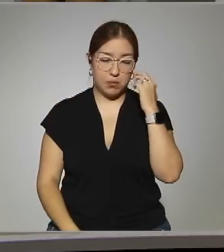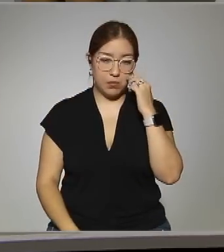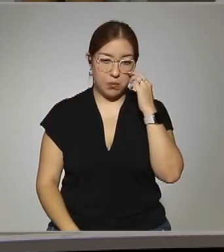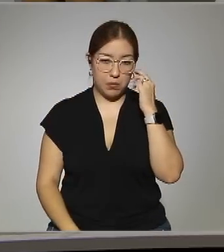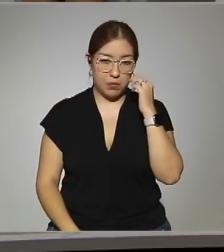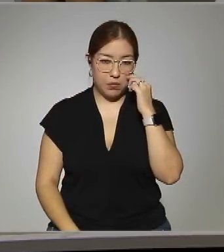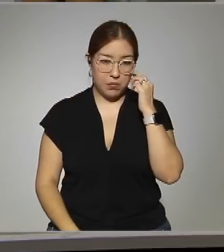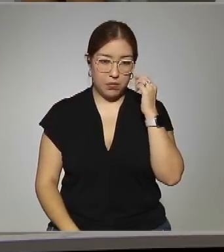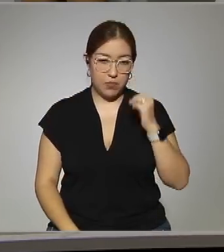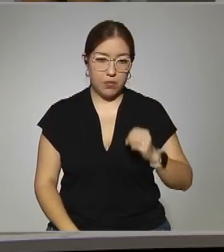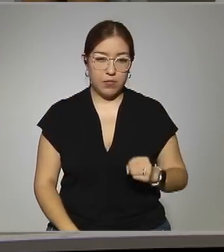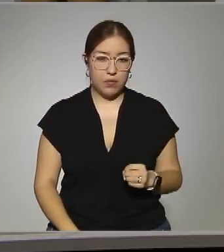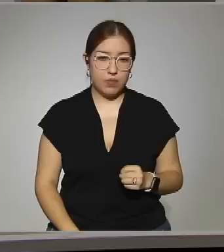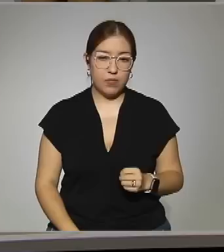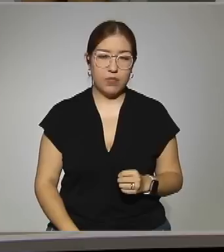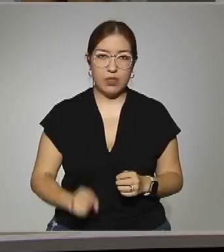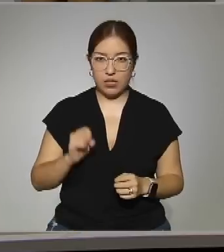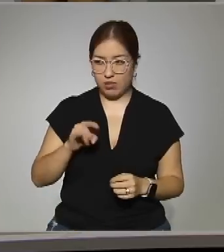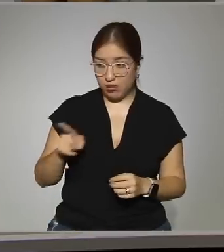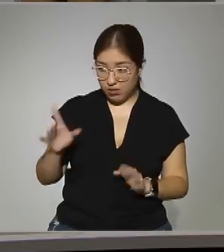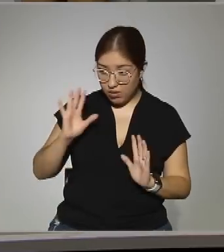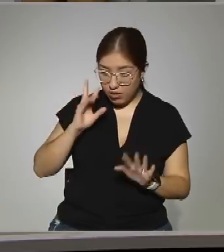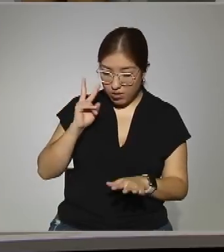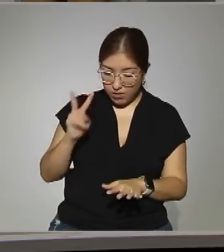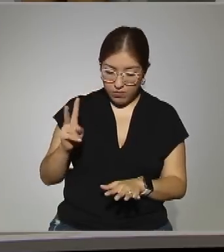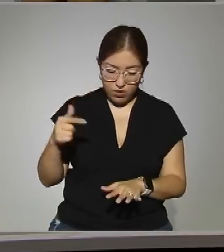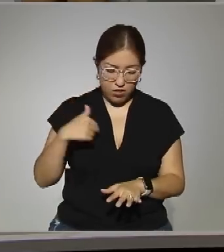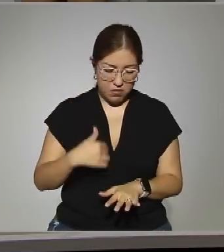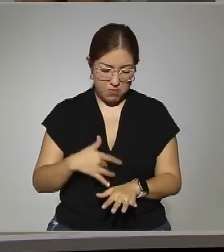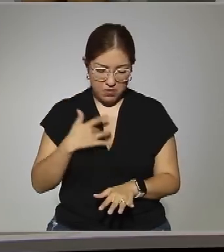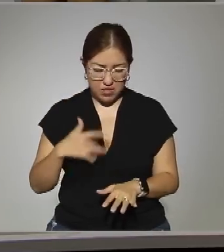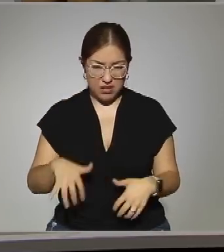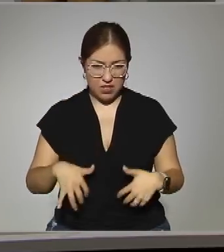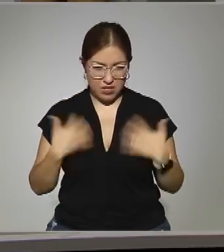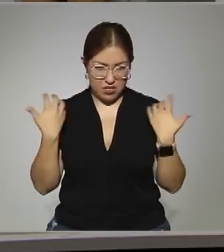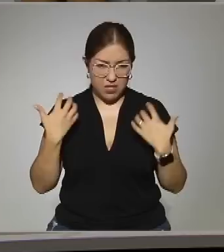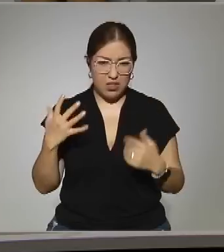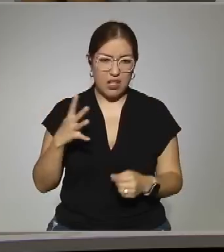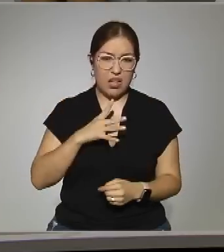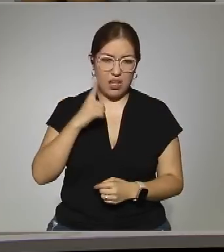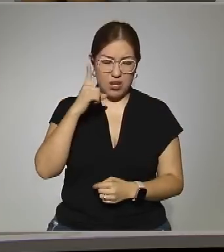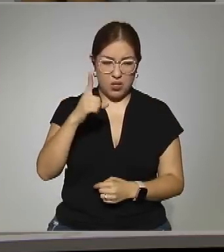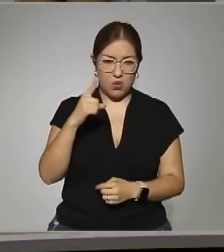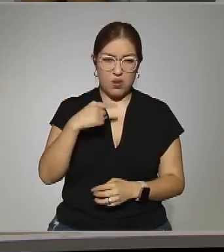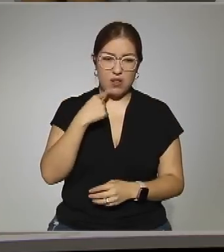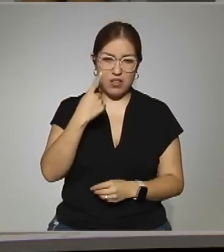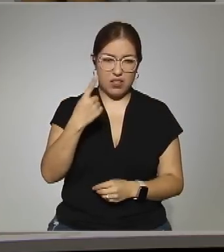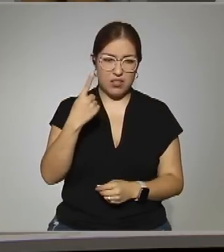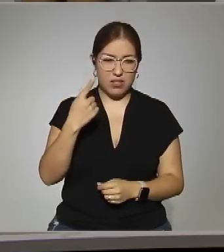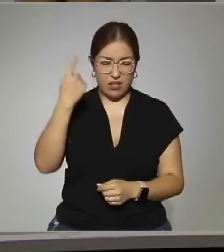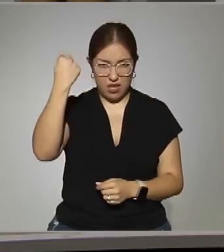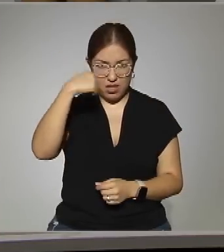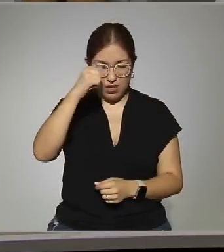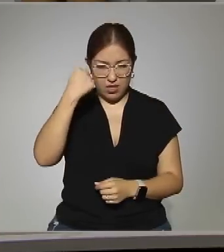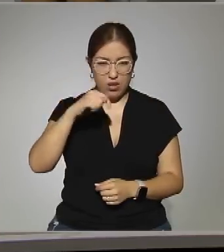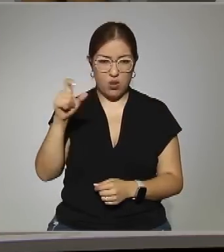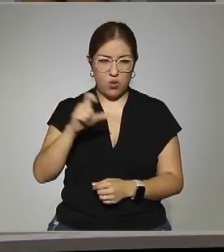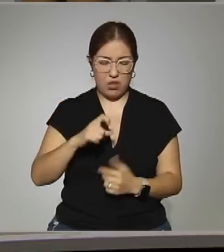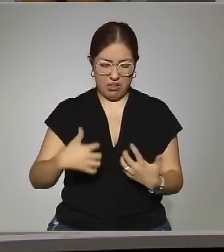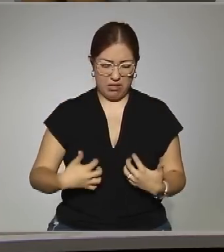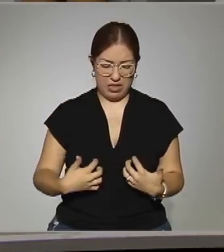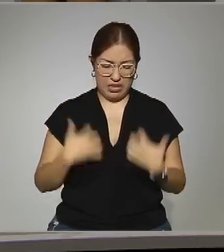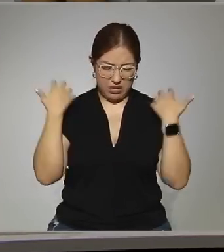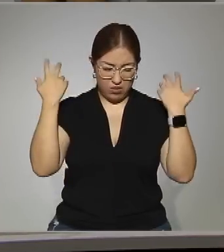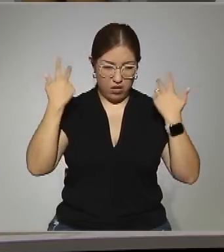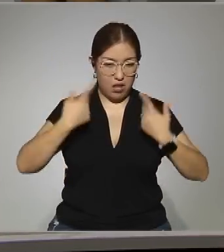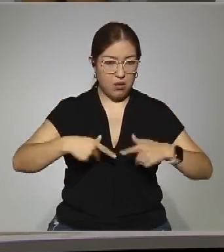interesante. Si ya lo vio, ¿no? Y dice, con todo el mundo me siento enojada. Hay una teoría interesante, Cris, que dice que cuando estamos tan enojados